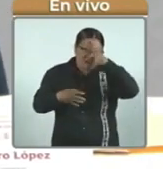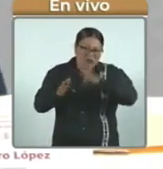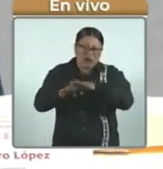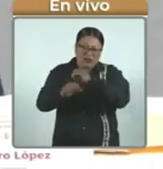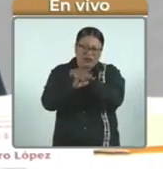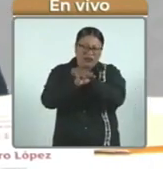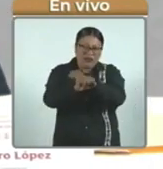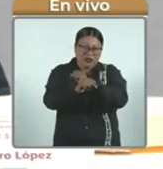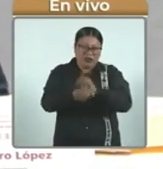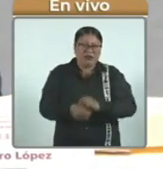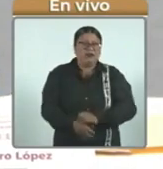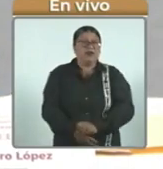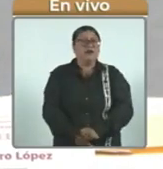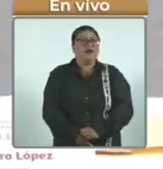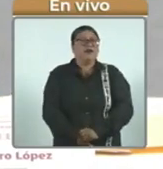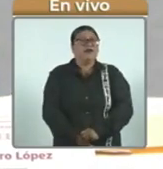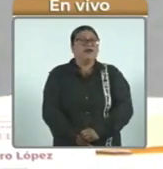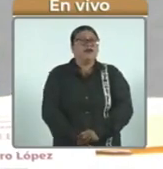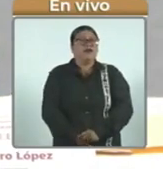seguridad.